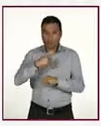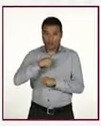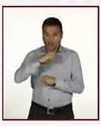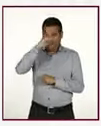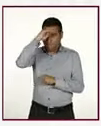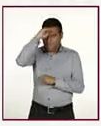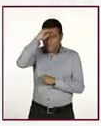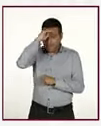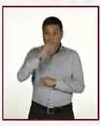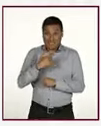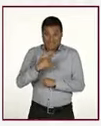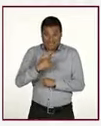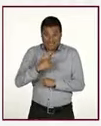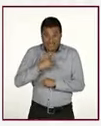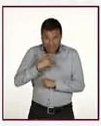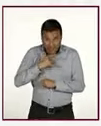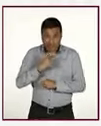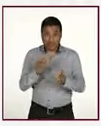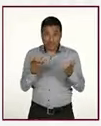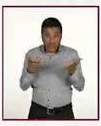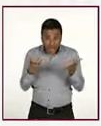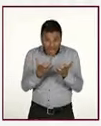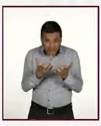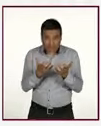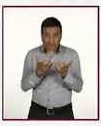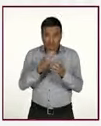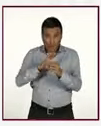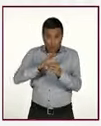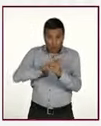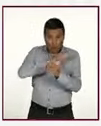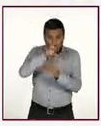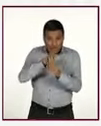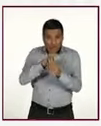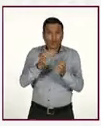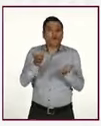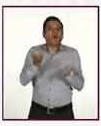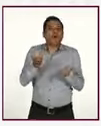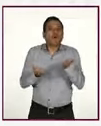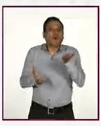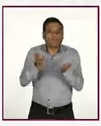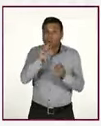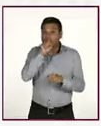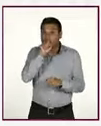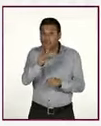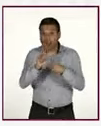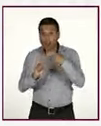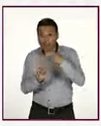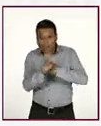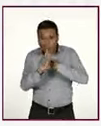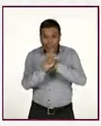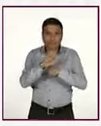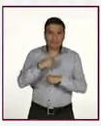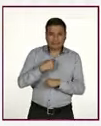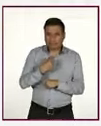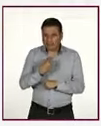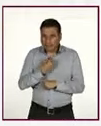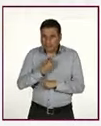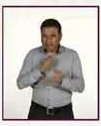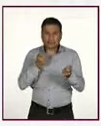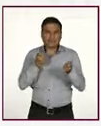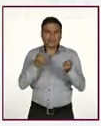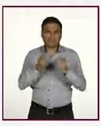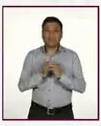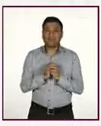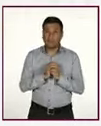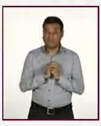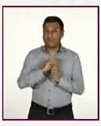lo que sentimos, entre lo que hacemos y cómo afrontamos estos momentos de estrés, ¿no? Porque es algo que se tiene que tomar en cuenta,